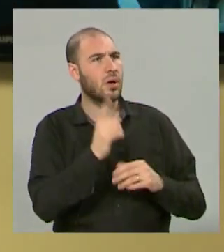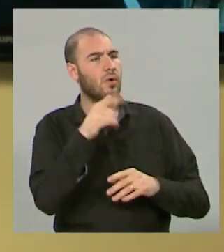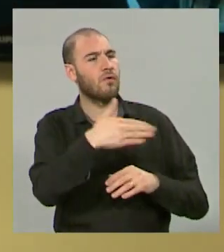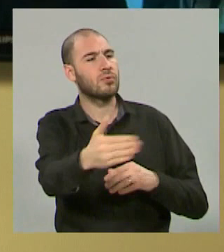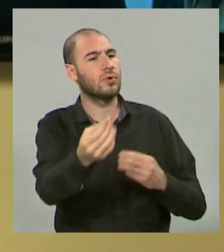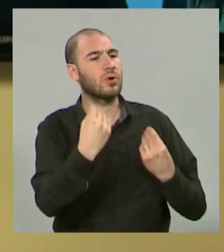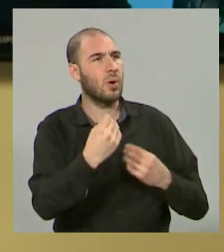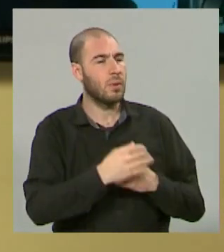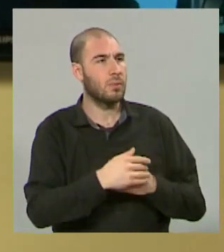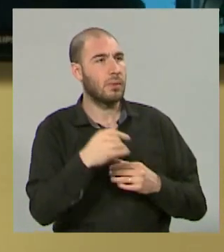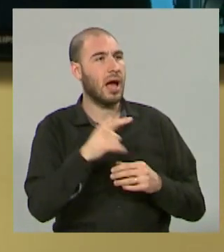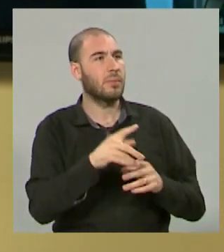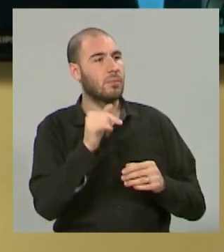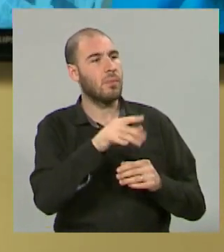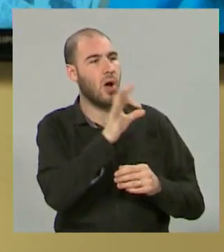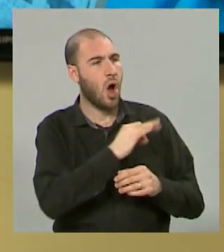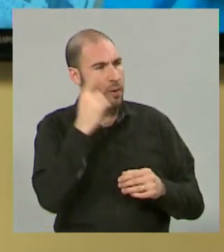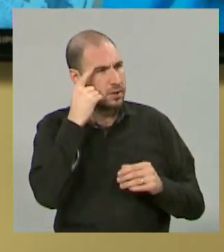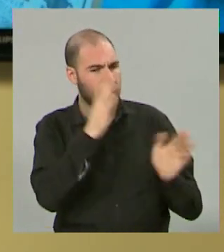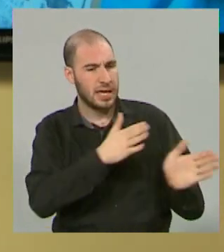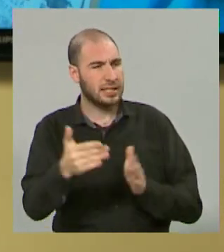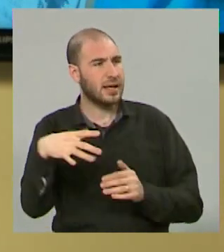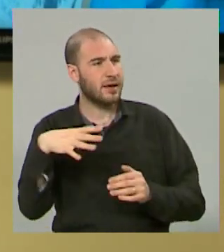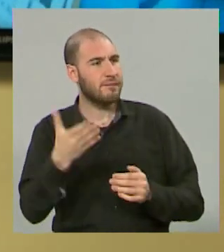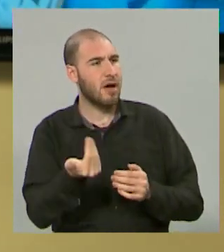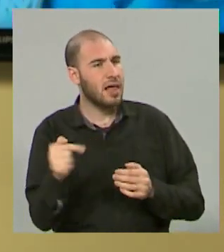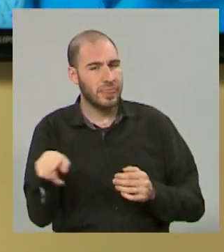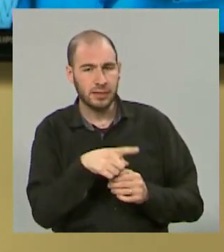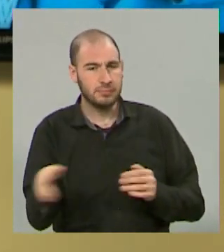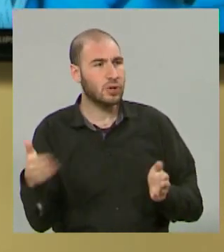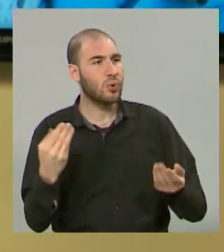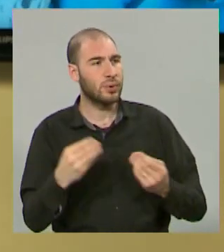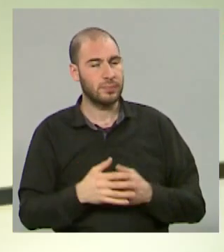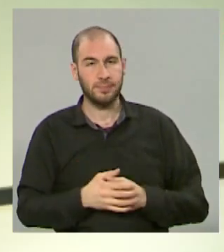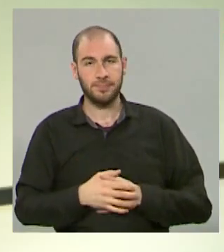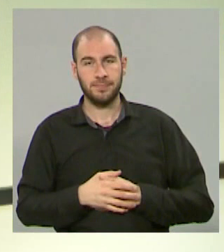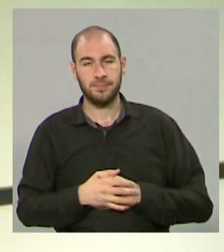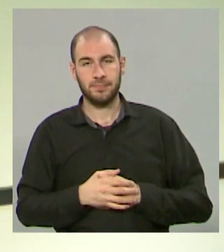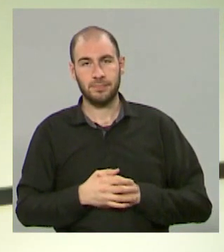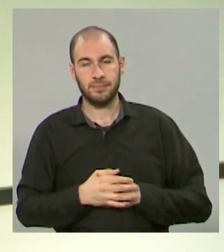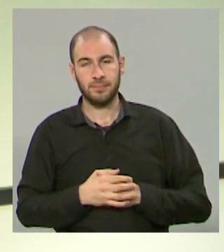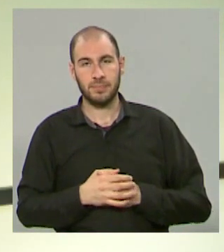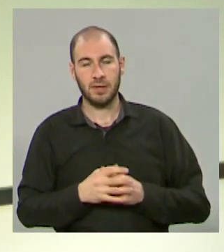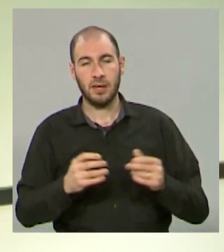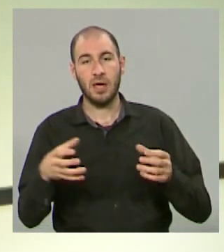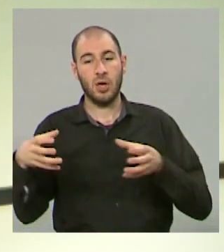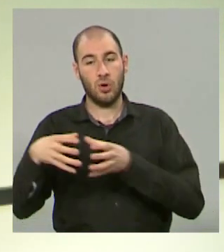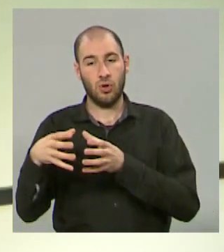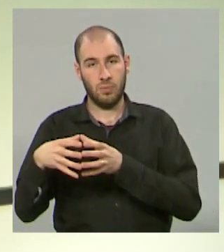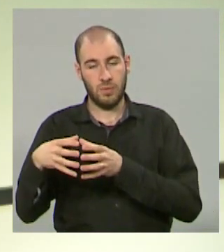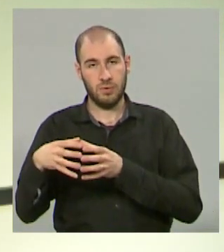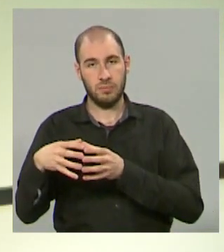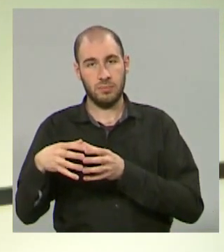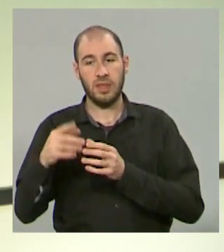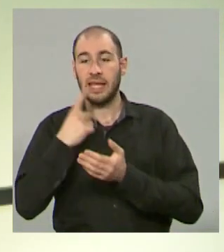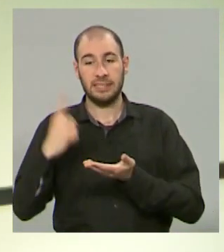futuro? ¿Qué podés llegar a ver vos? ¿Esas instancias que quedan? ¿Cómo se puede llegar a dar? Bueno, la Cámara de